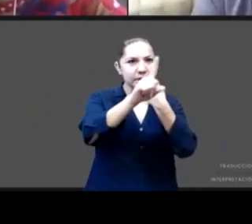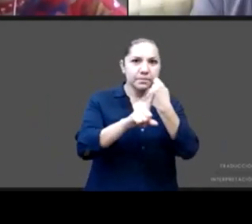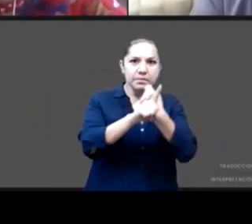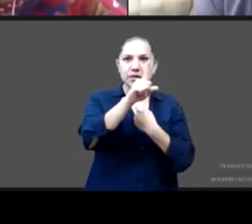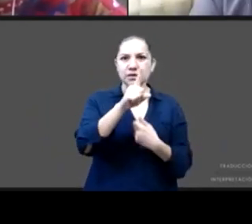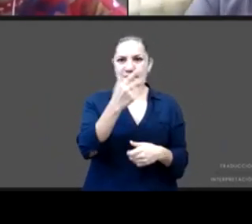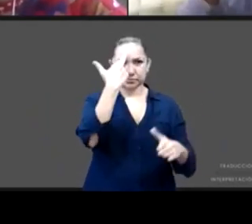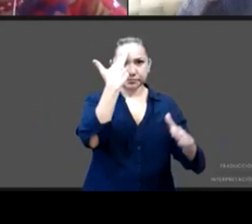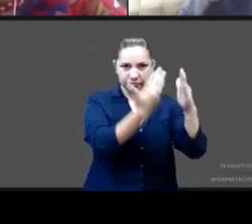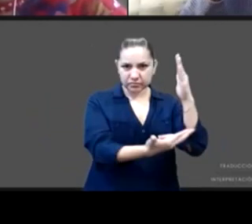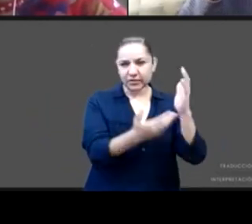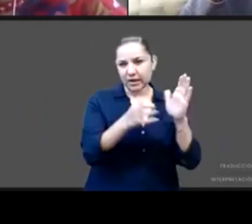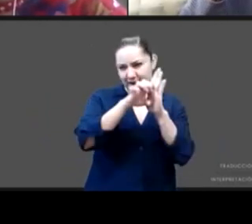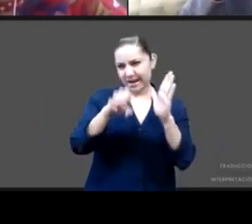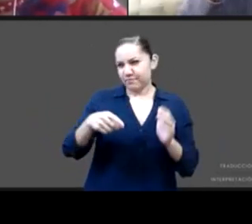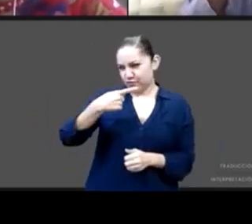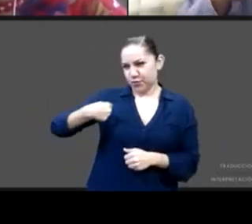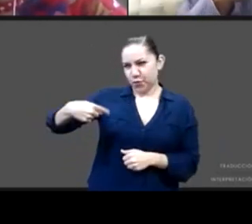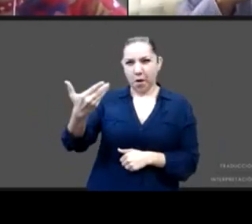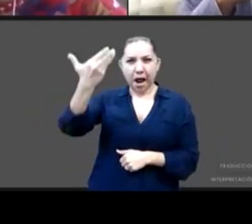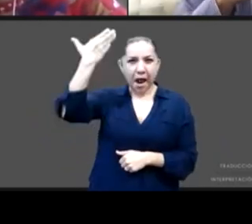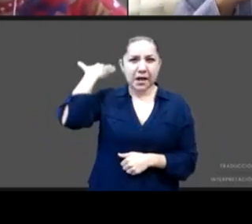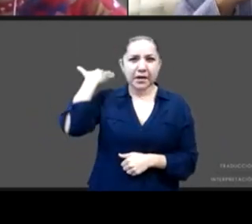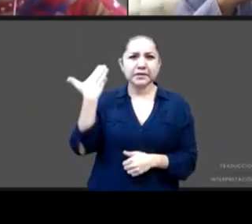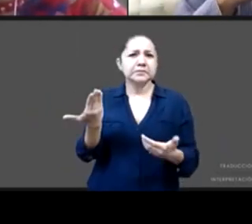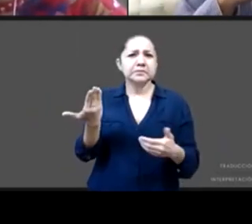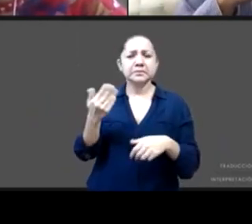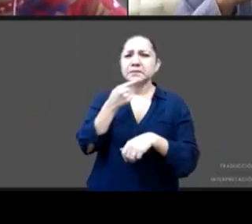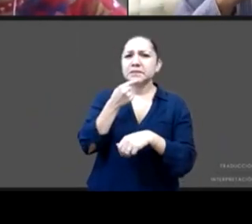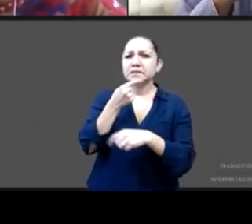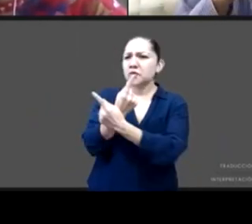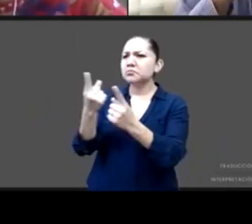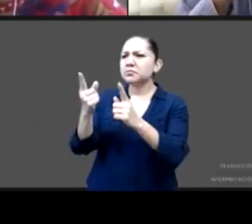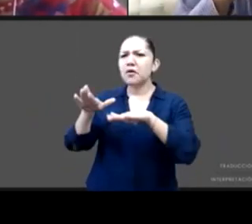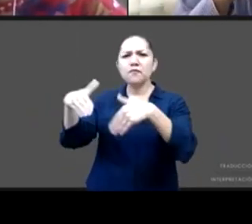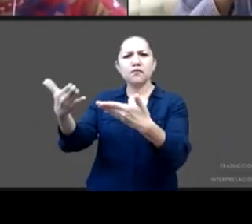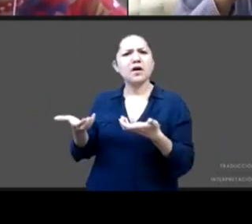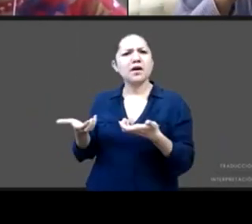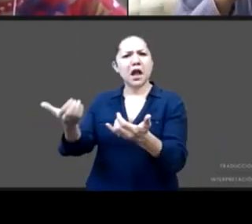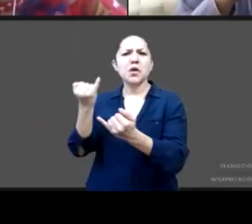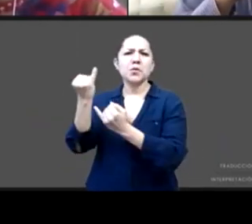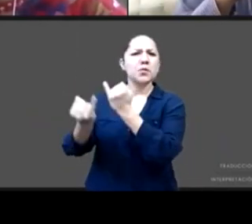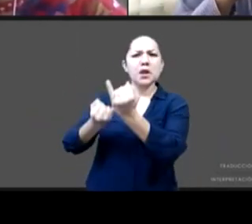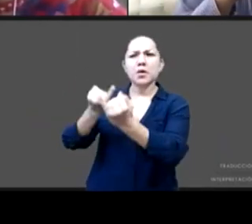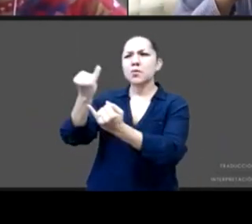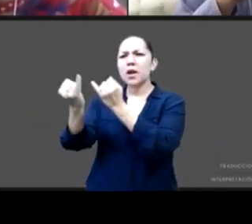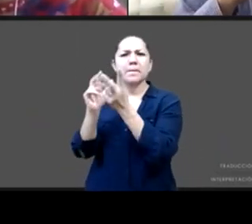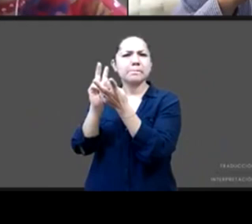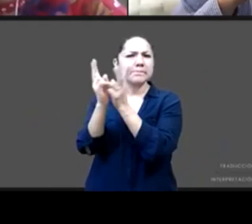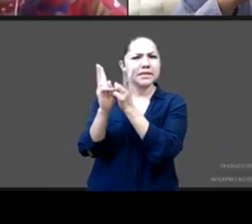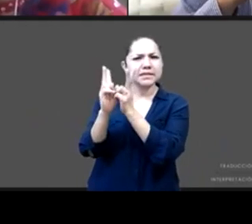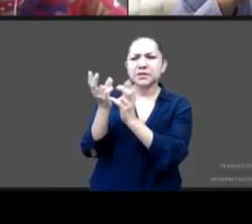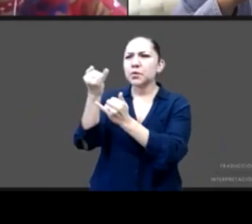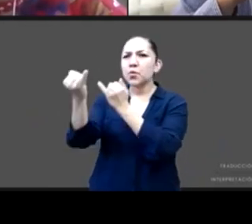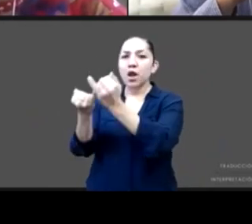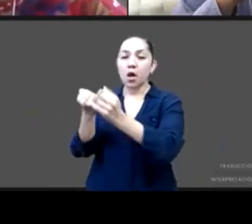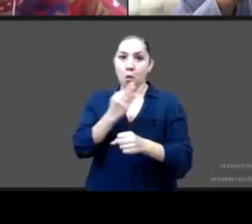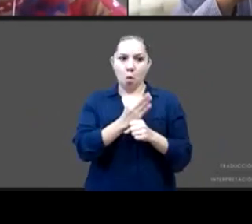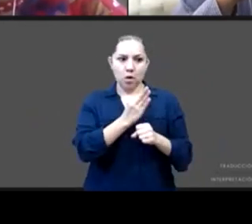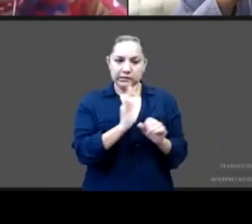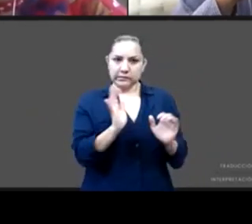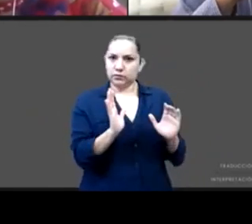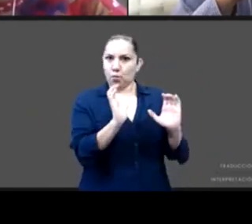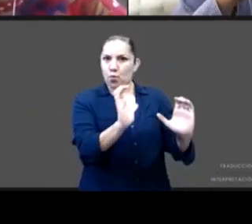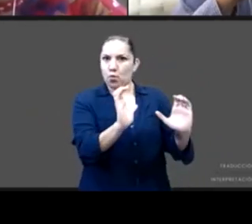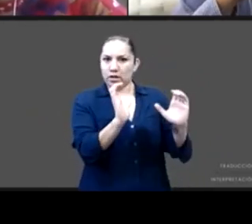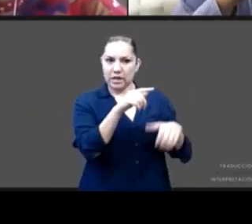da este espacio de convivencia en el entorno vecinal, sino se da, sobre todo cuando no